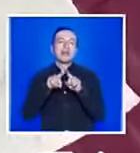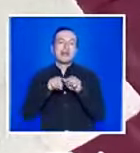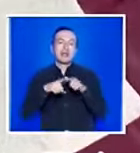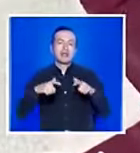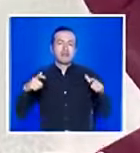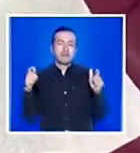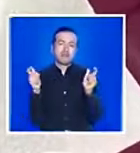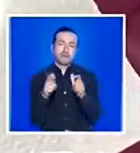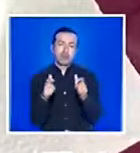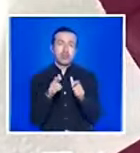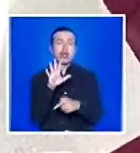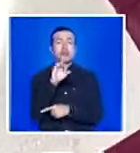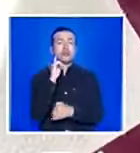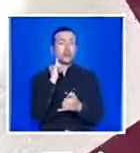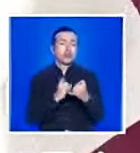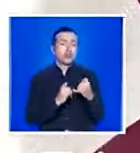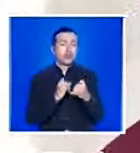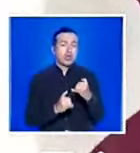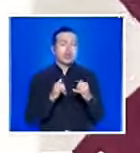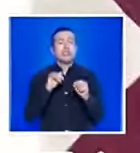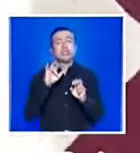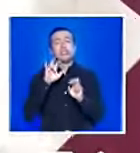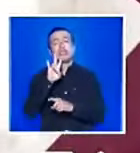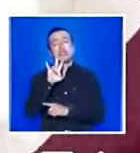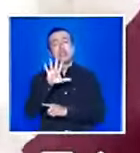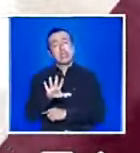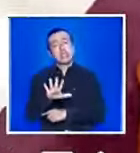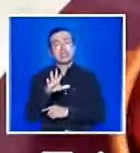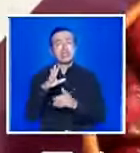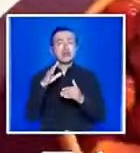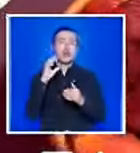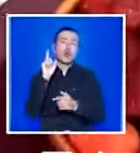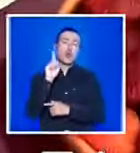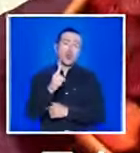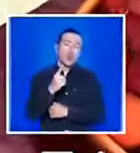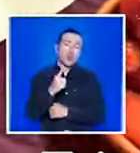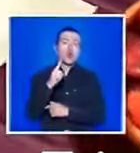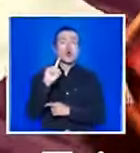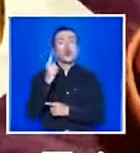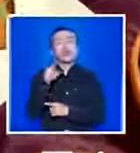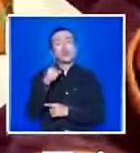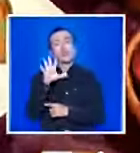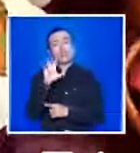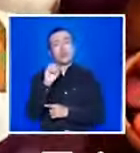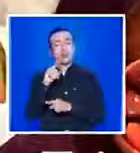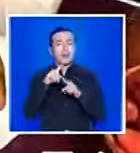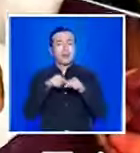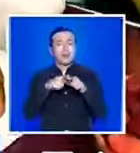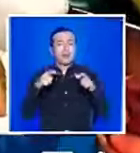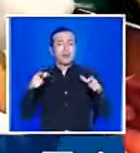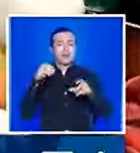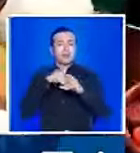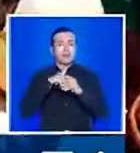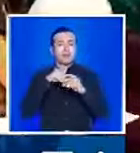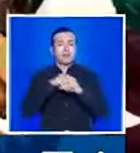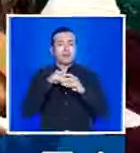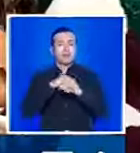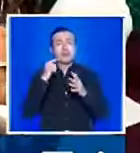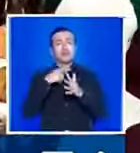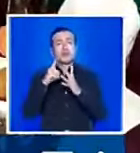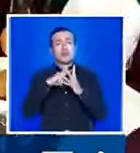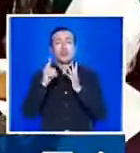hay pequeñitas de 50 centavos, 75, de $1, 1.50 y dependiendo también de los rellenos, que vienen rellenos